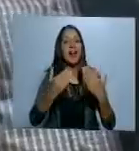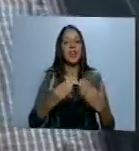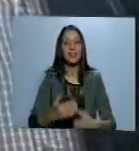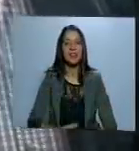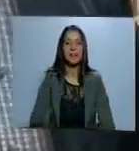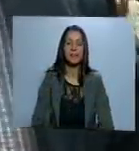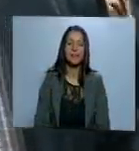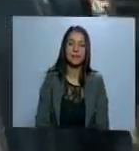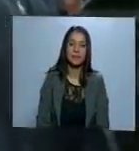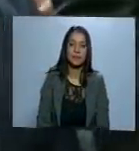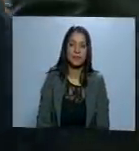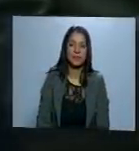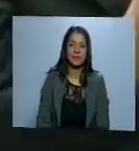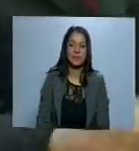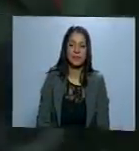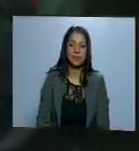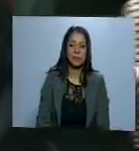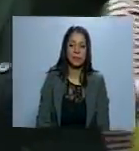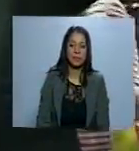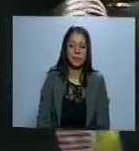gobernador.